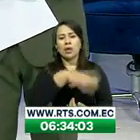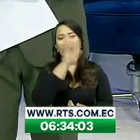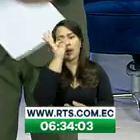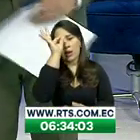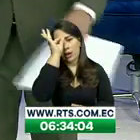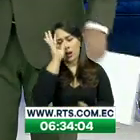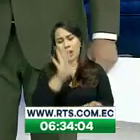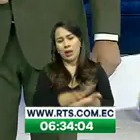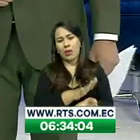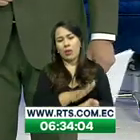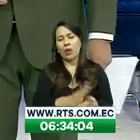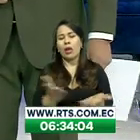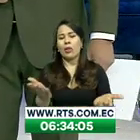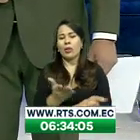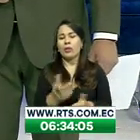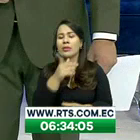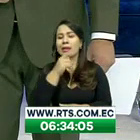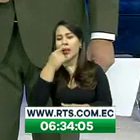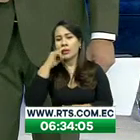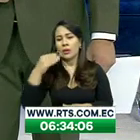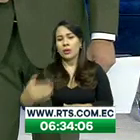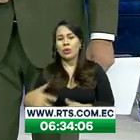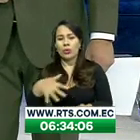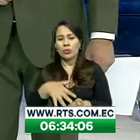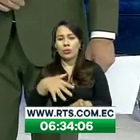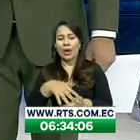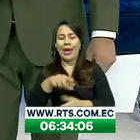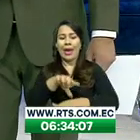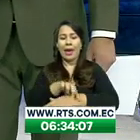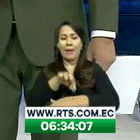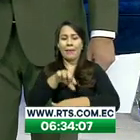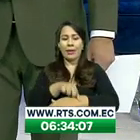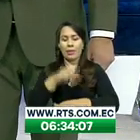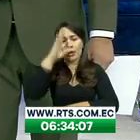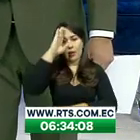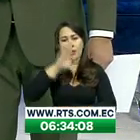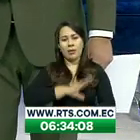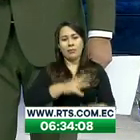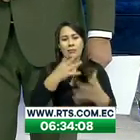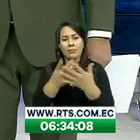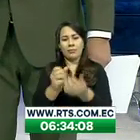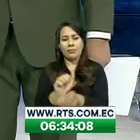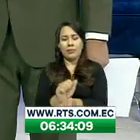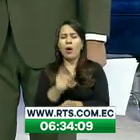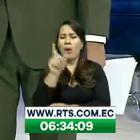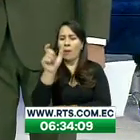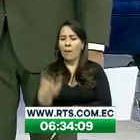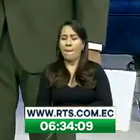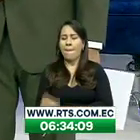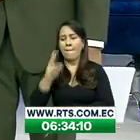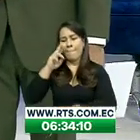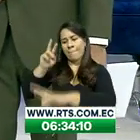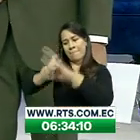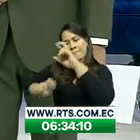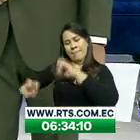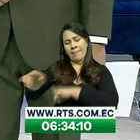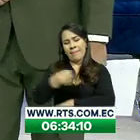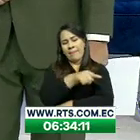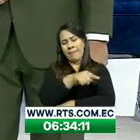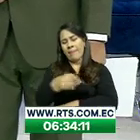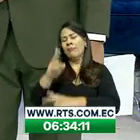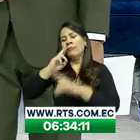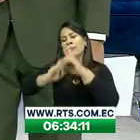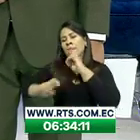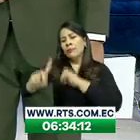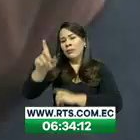donde estudiaba el pequeño en Quevedo, provincia de Los Ríos. La policía detuvo a un hombre justamente para las investigaciones.